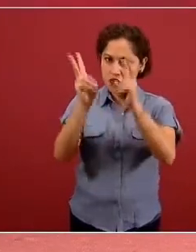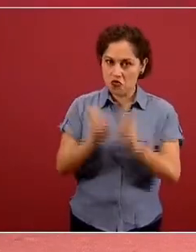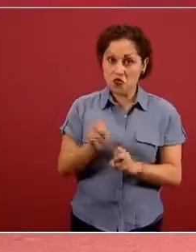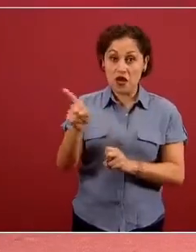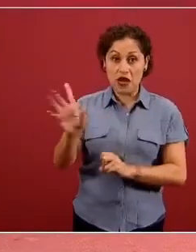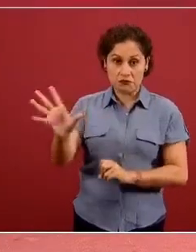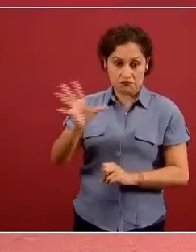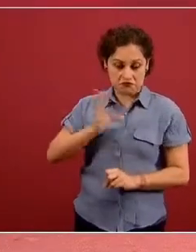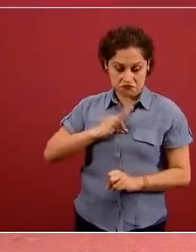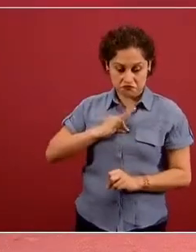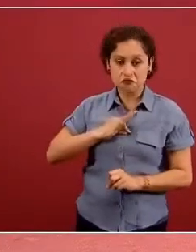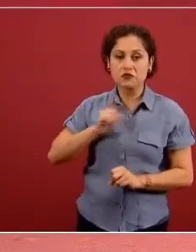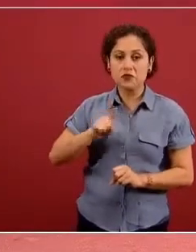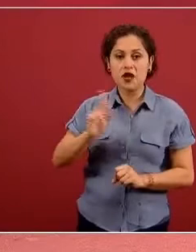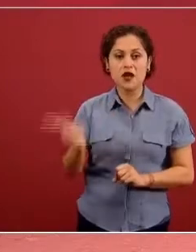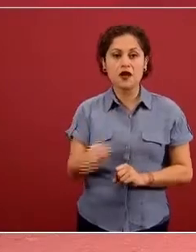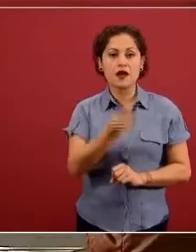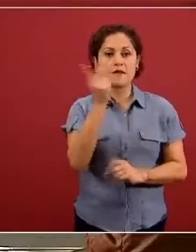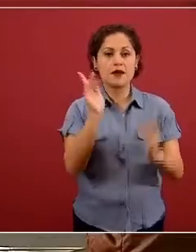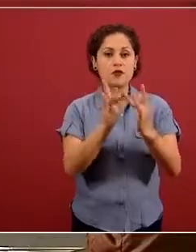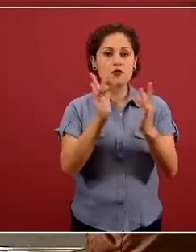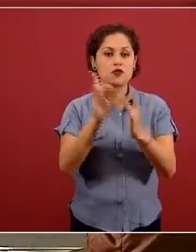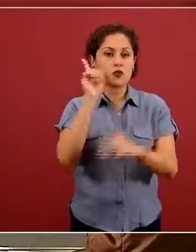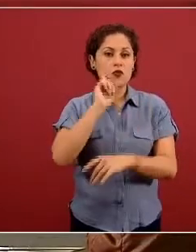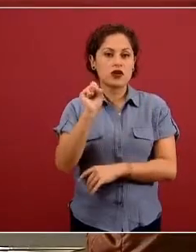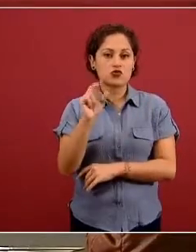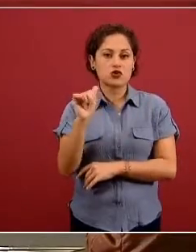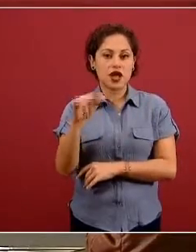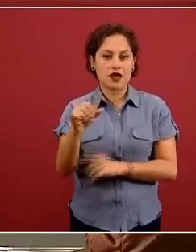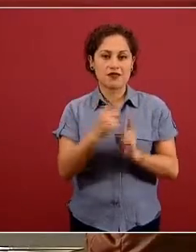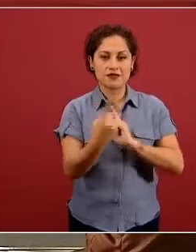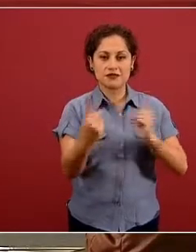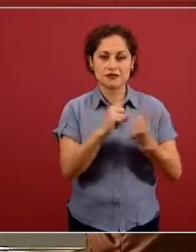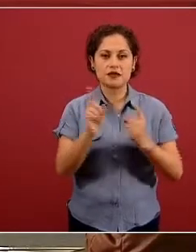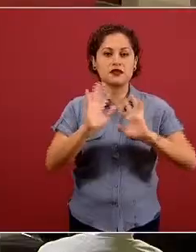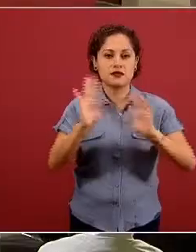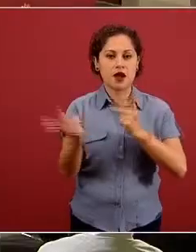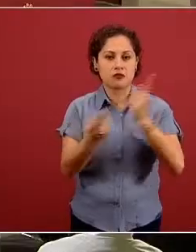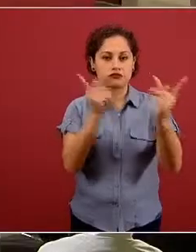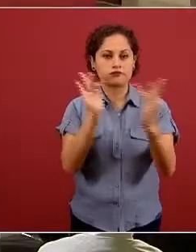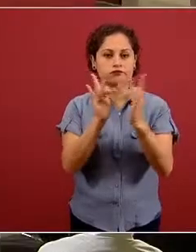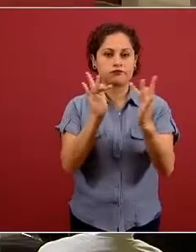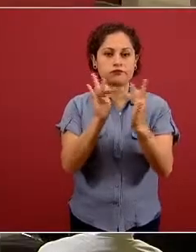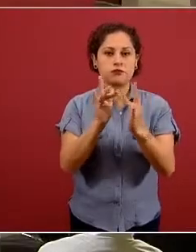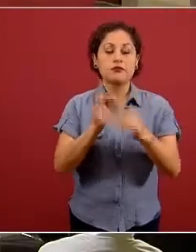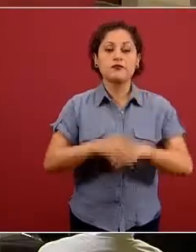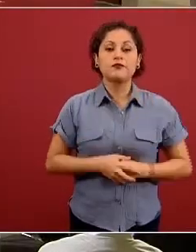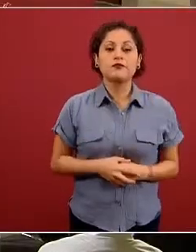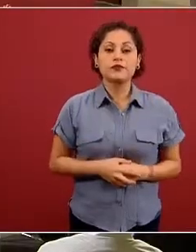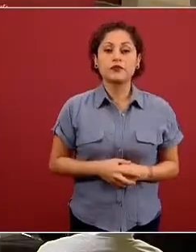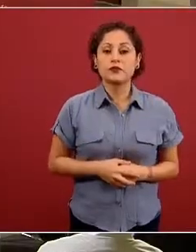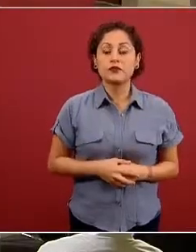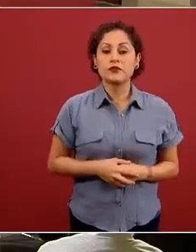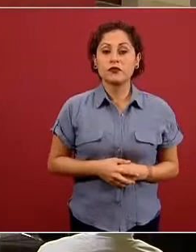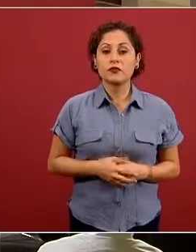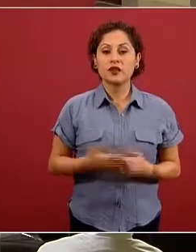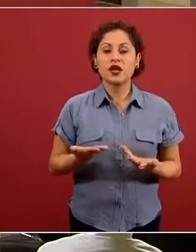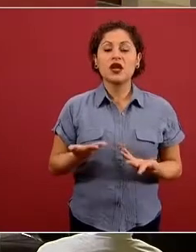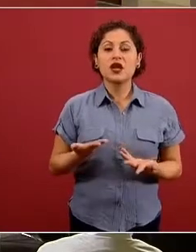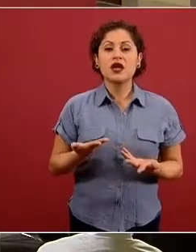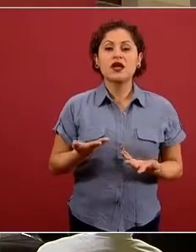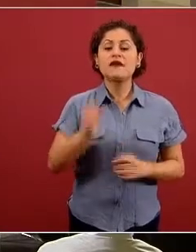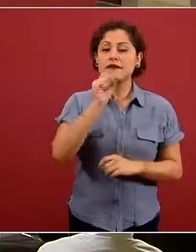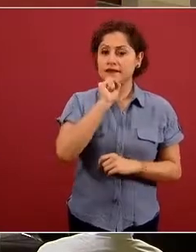dijo que le preguntó a su sana distancia algún par de cosas. Gracias, doctor Cortés. Doctora, por favor. Y luego Natalia y ahí termino.